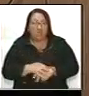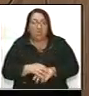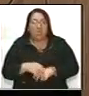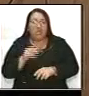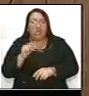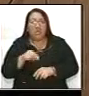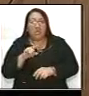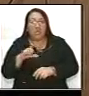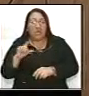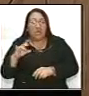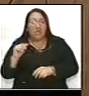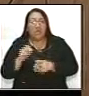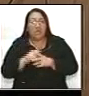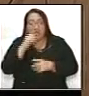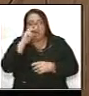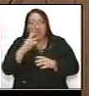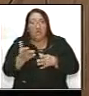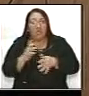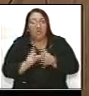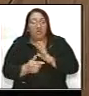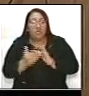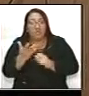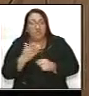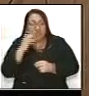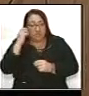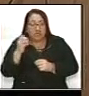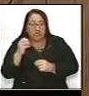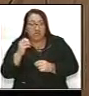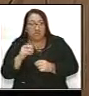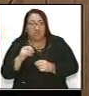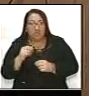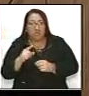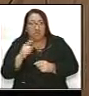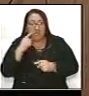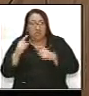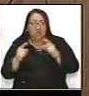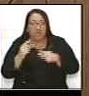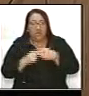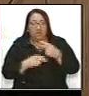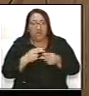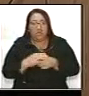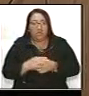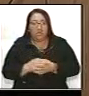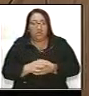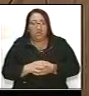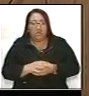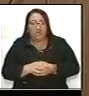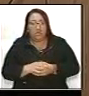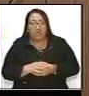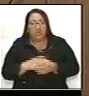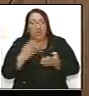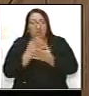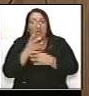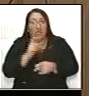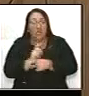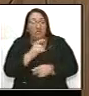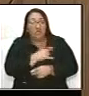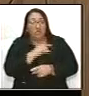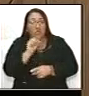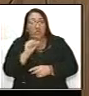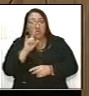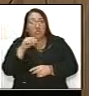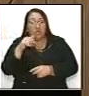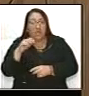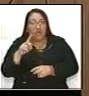Cusco. Se solicitó opinión a la Superintendencia Nacional de Educación Universitaria, SUNEDU,